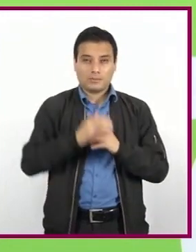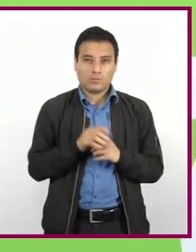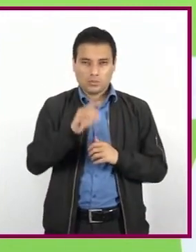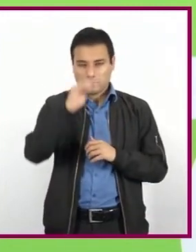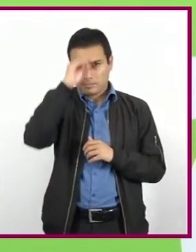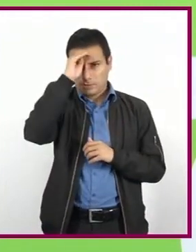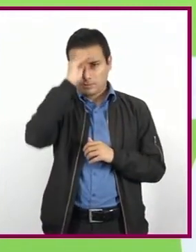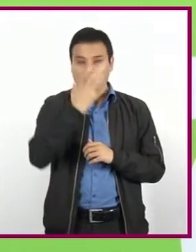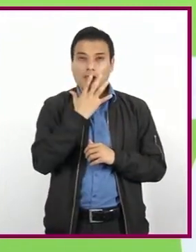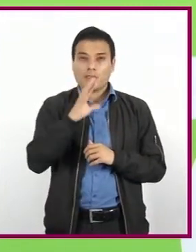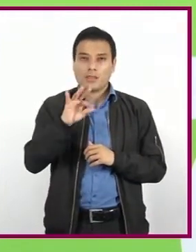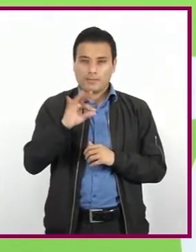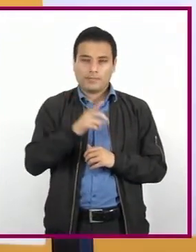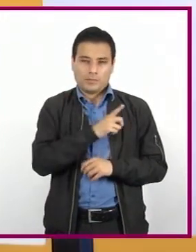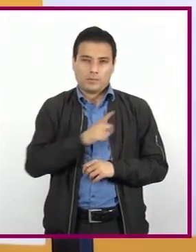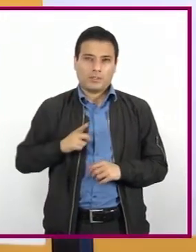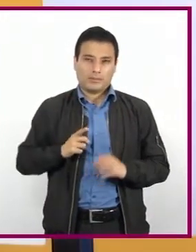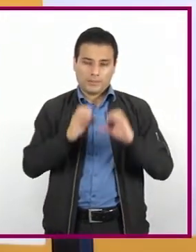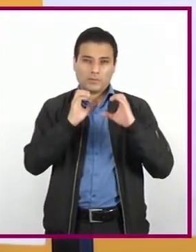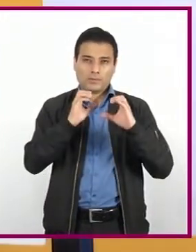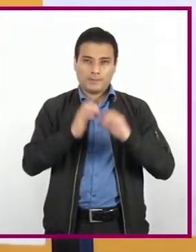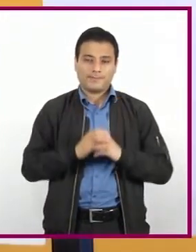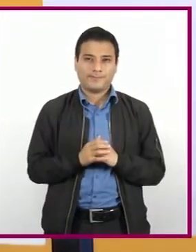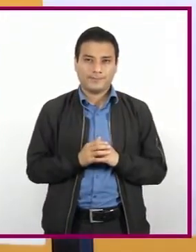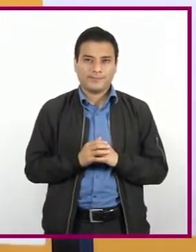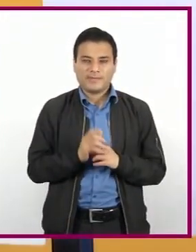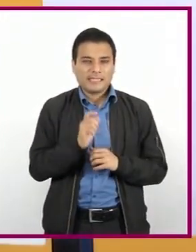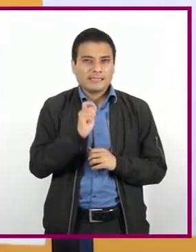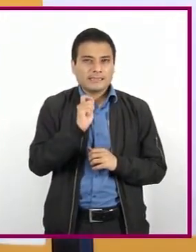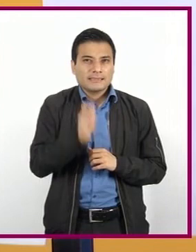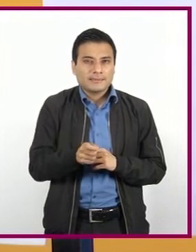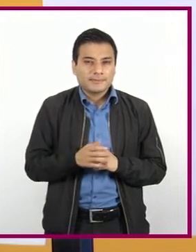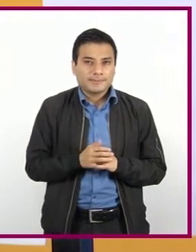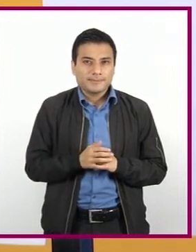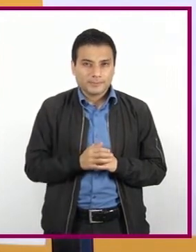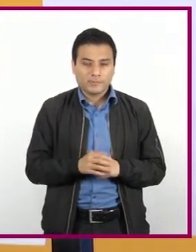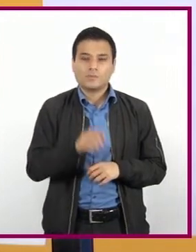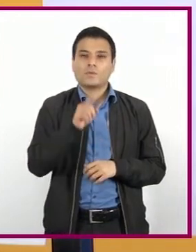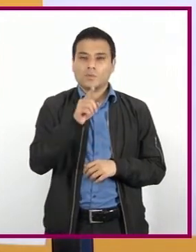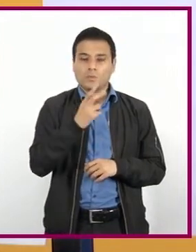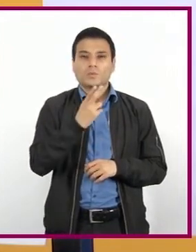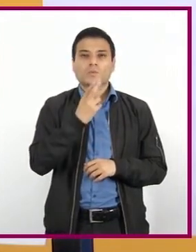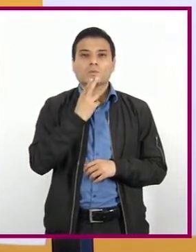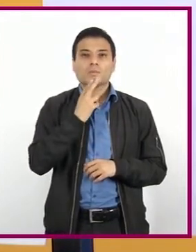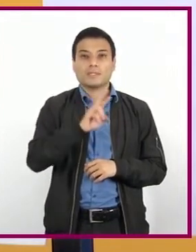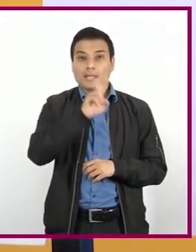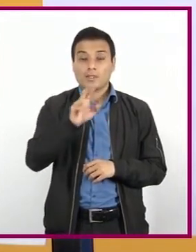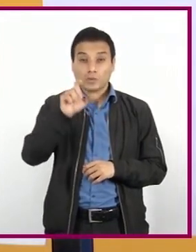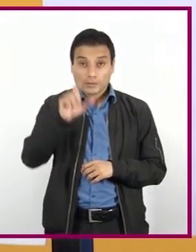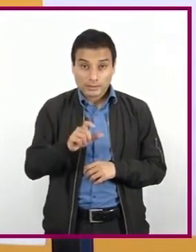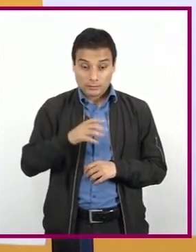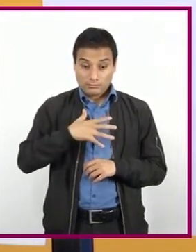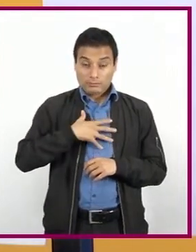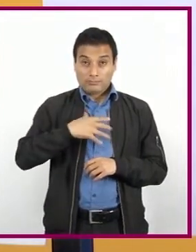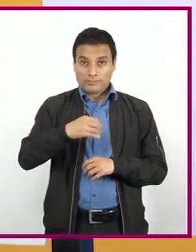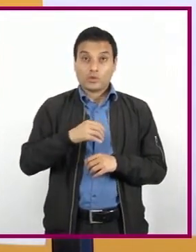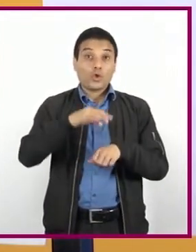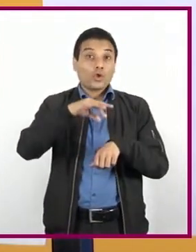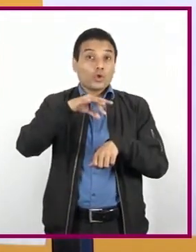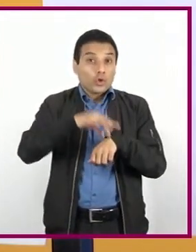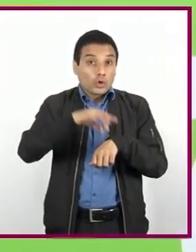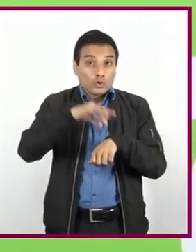pero debemos evitarla. Esto quiere decir que hay que utilizar los rayos X solo cuando nuestro médico